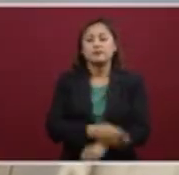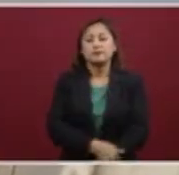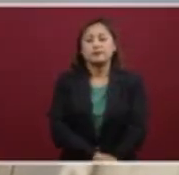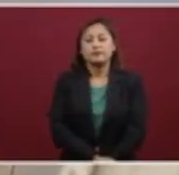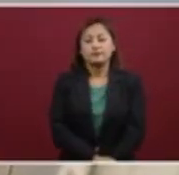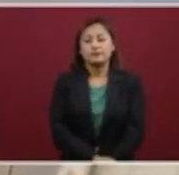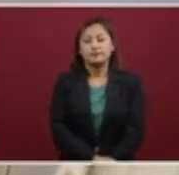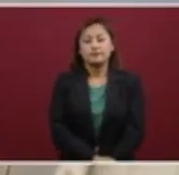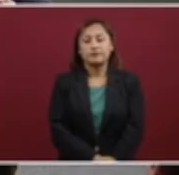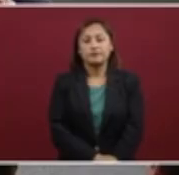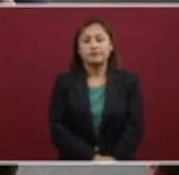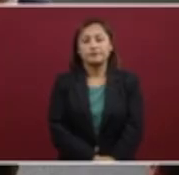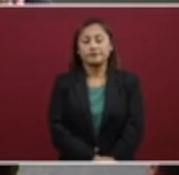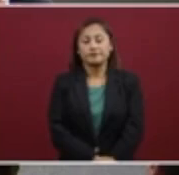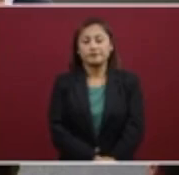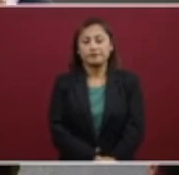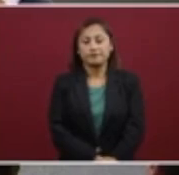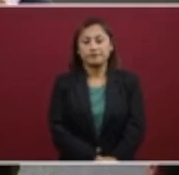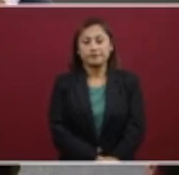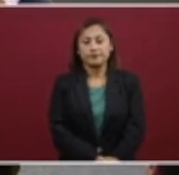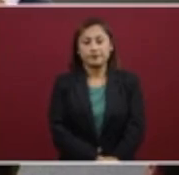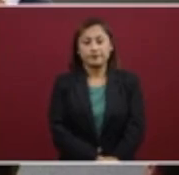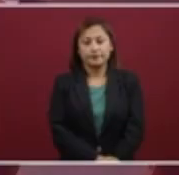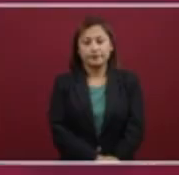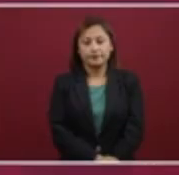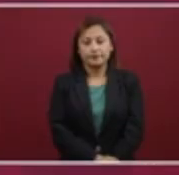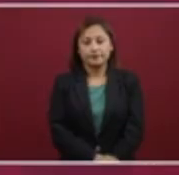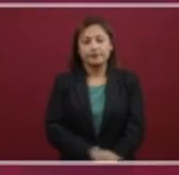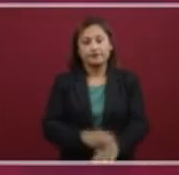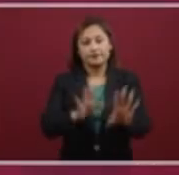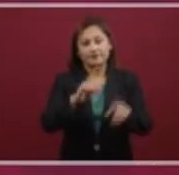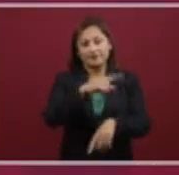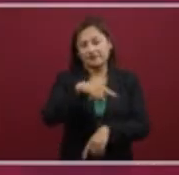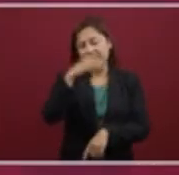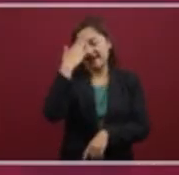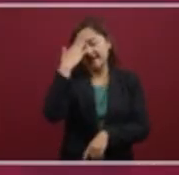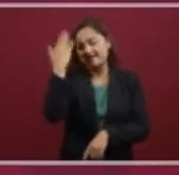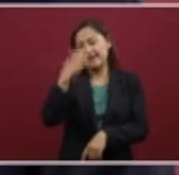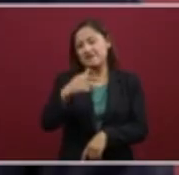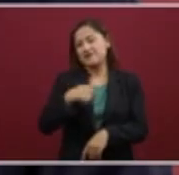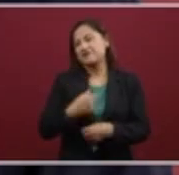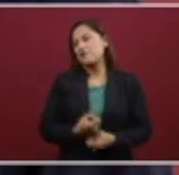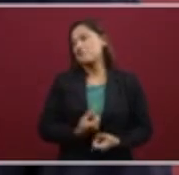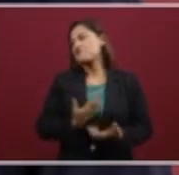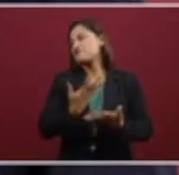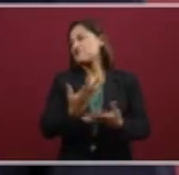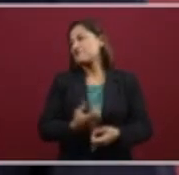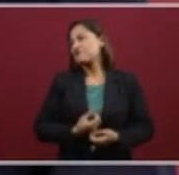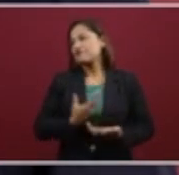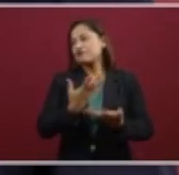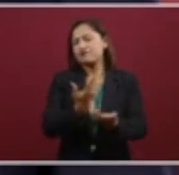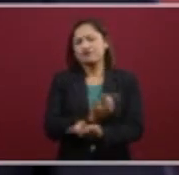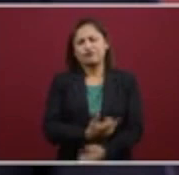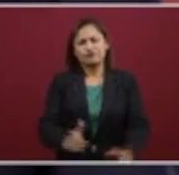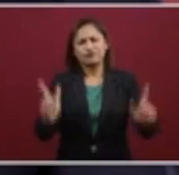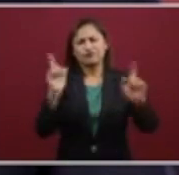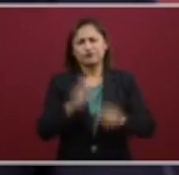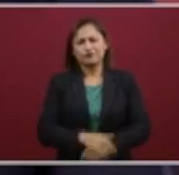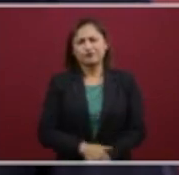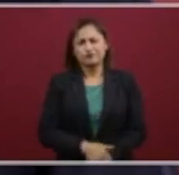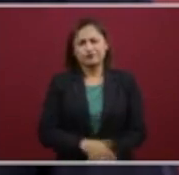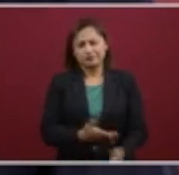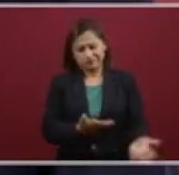Ya ven que yo siempre digo lo que pienso y mi pecho no es bodega. Entonces, que